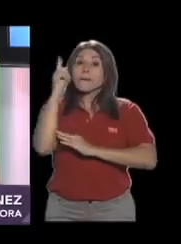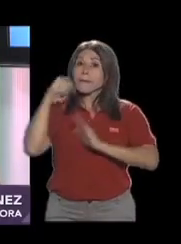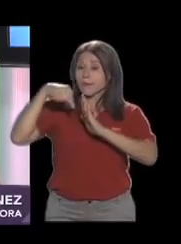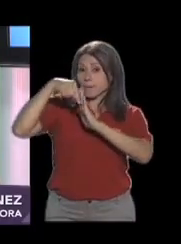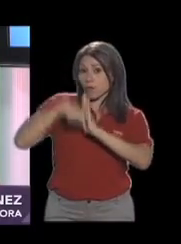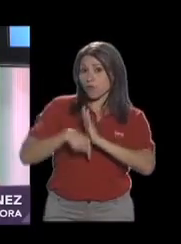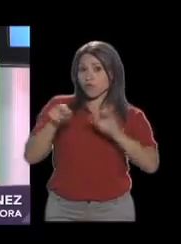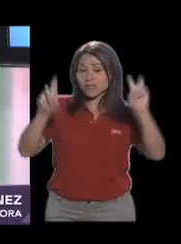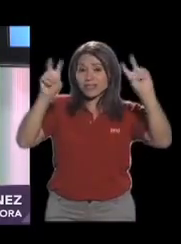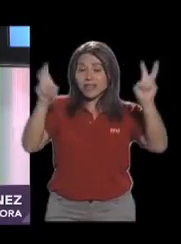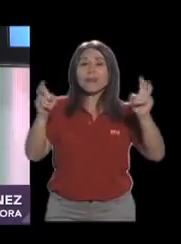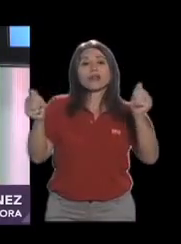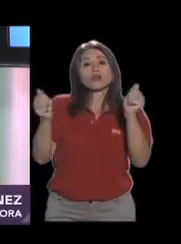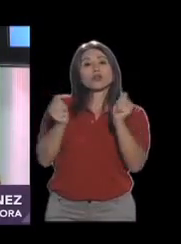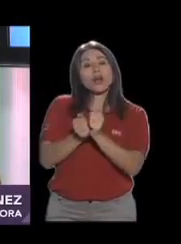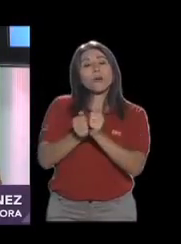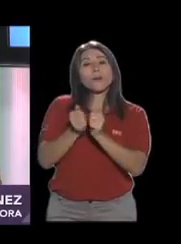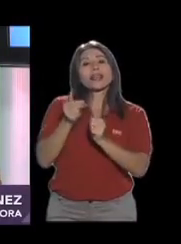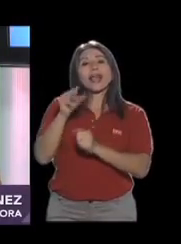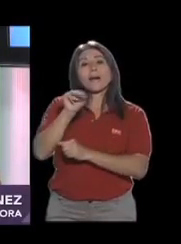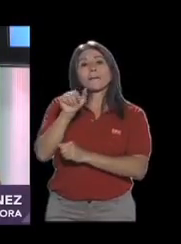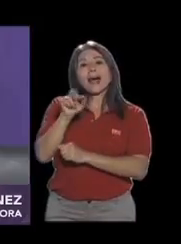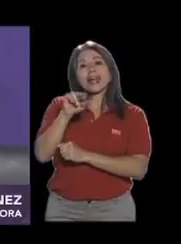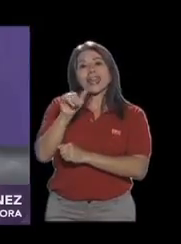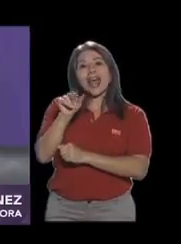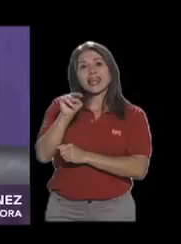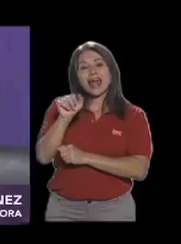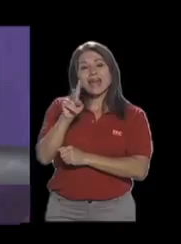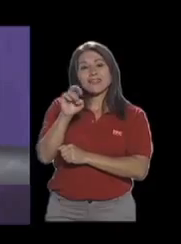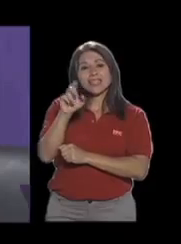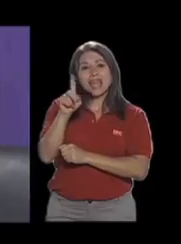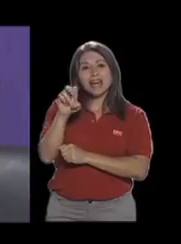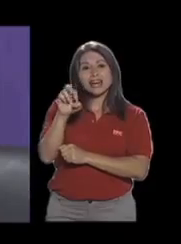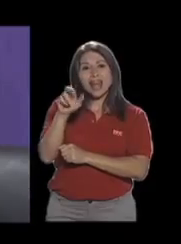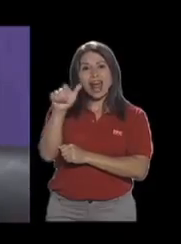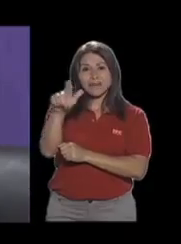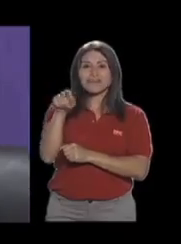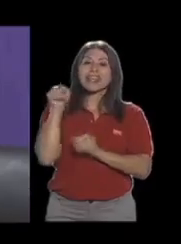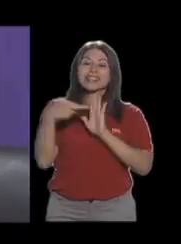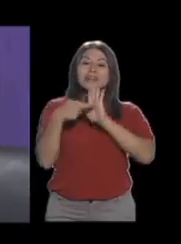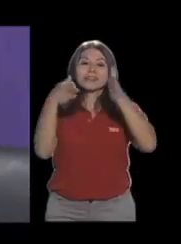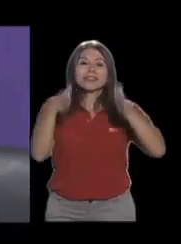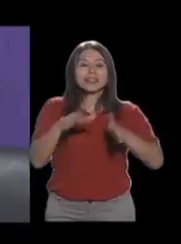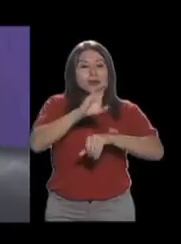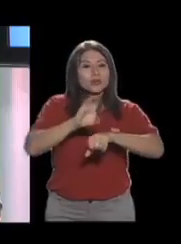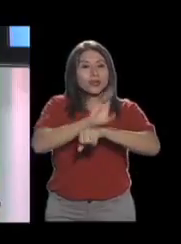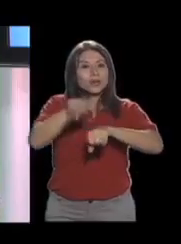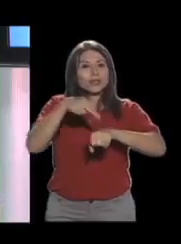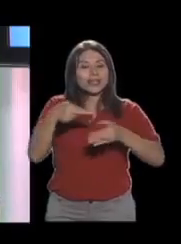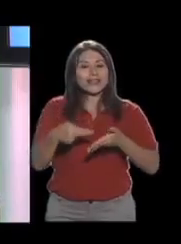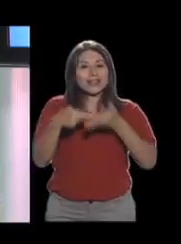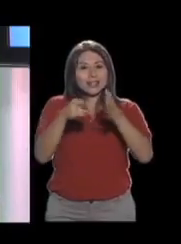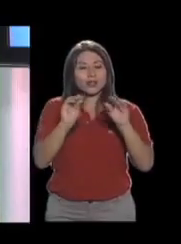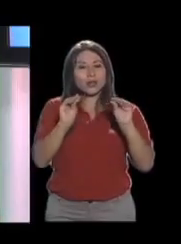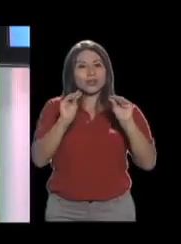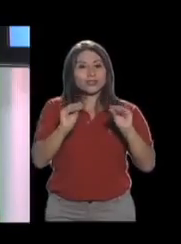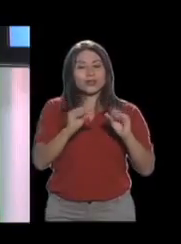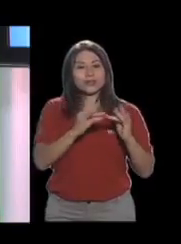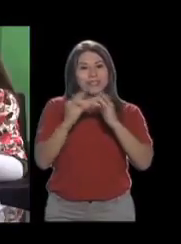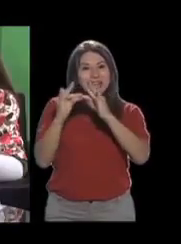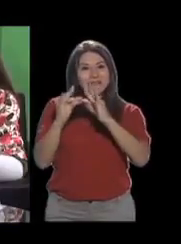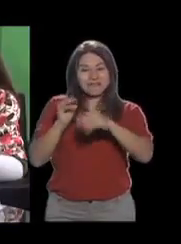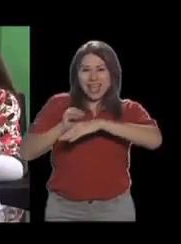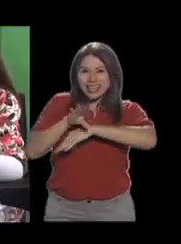este asunto nos acompaña Mariana Villarreal. Ella es representante del Consejo Nacional de Rehabilitación y Educación Especial, asesora legal. Muchas